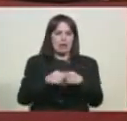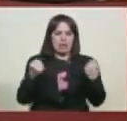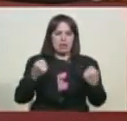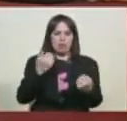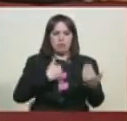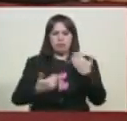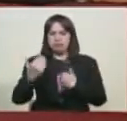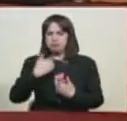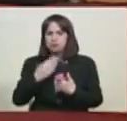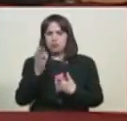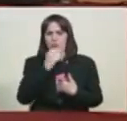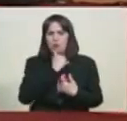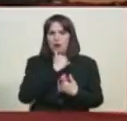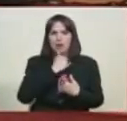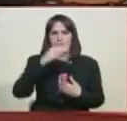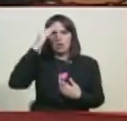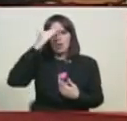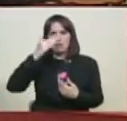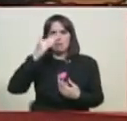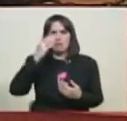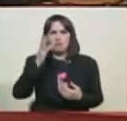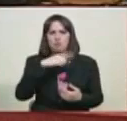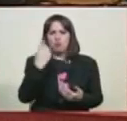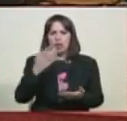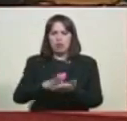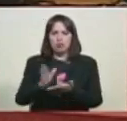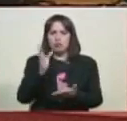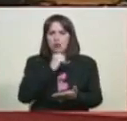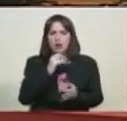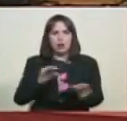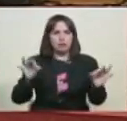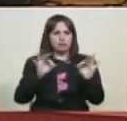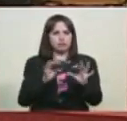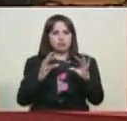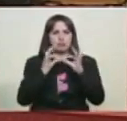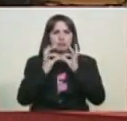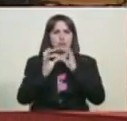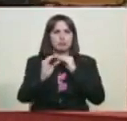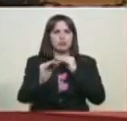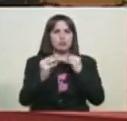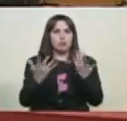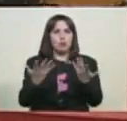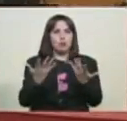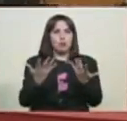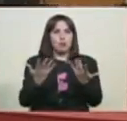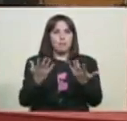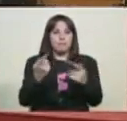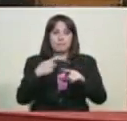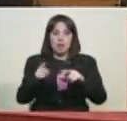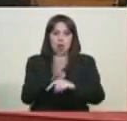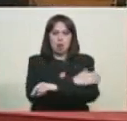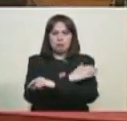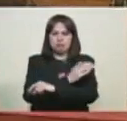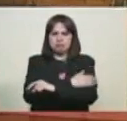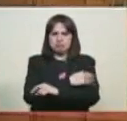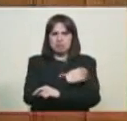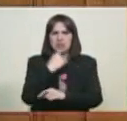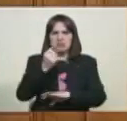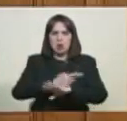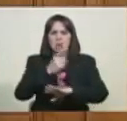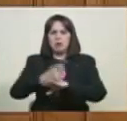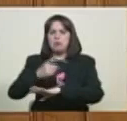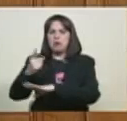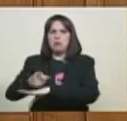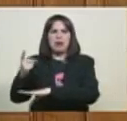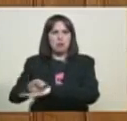muerto. De ahí venimos nosotros. La derecha nunca hizo un mea culpa de los